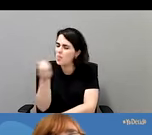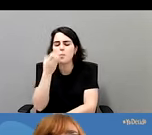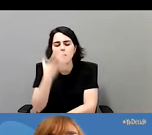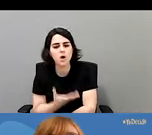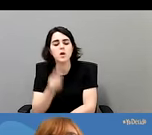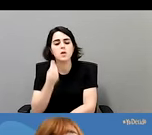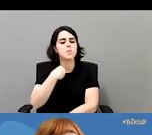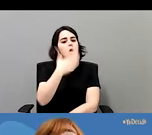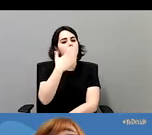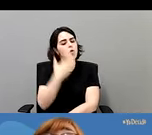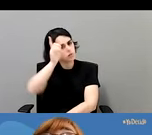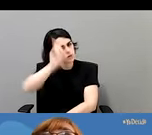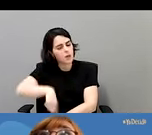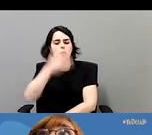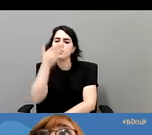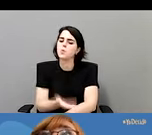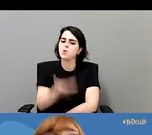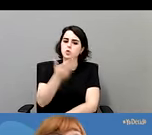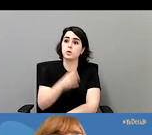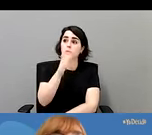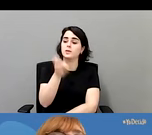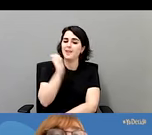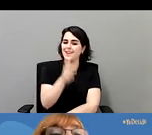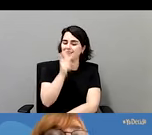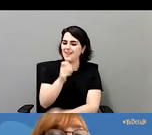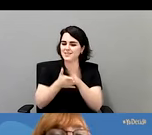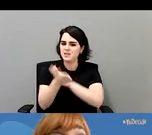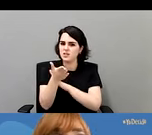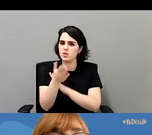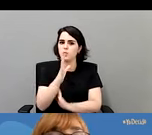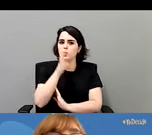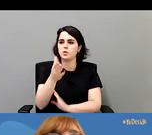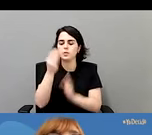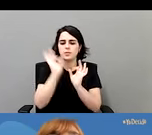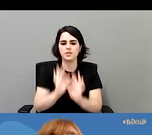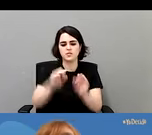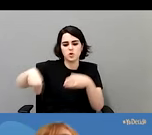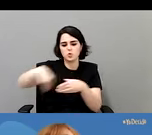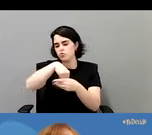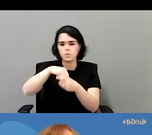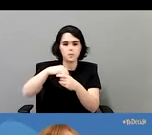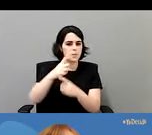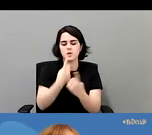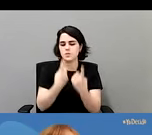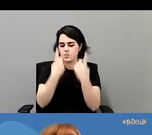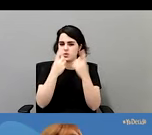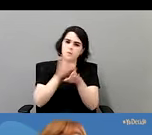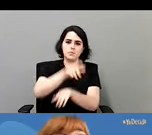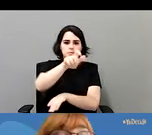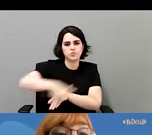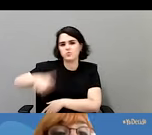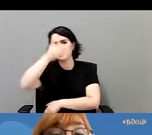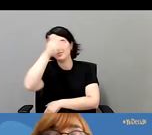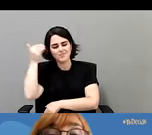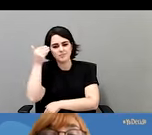el ocio. El ocio porque muchas veces es la primera fuente de inclusión de las personas con parálisis cerebral. Esto